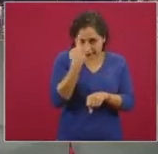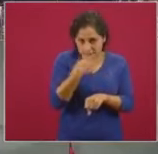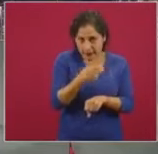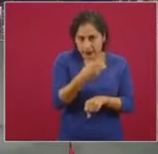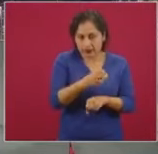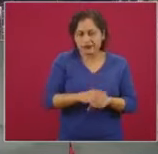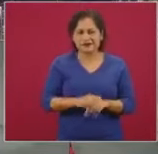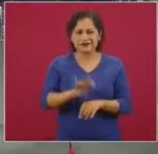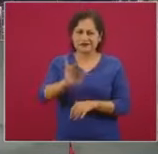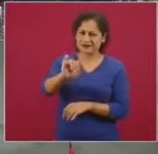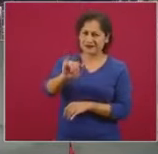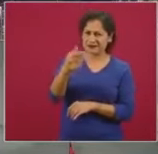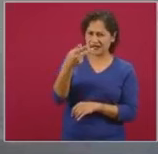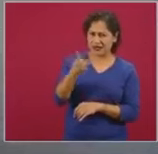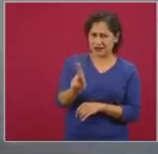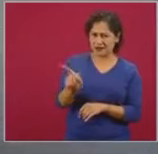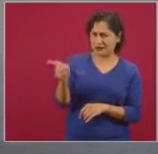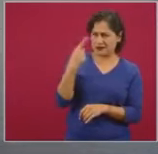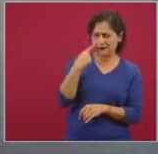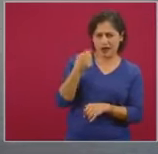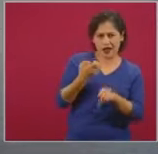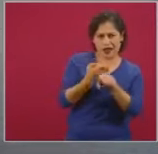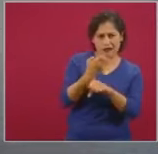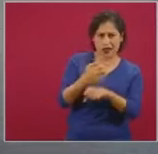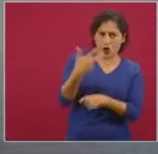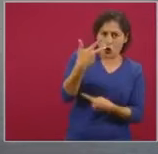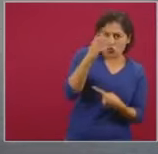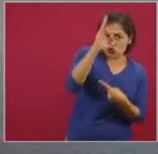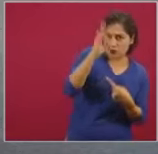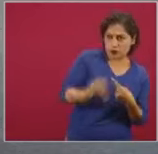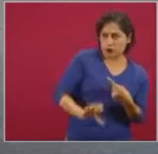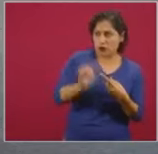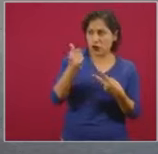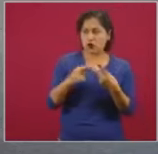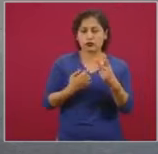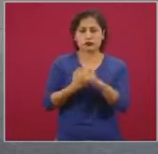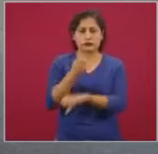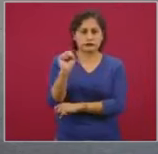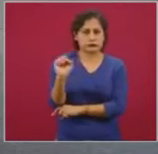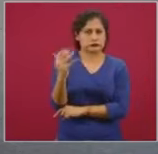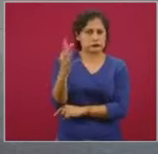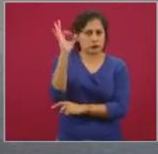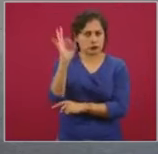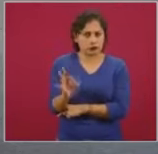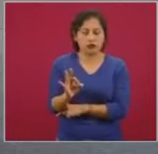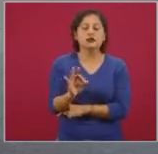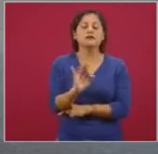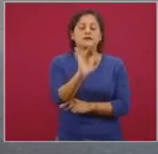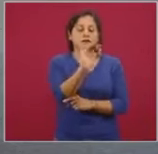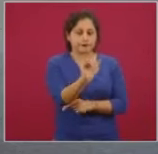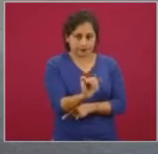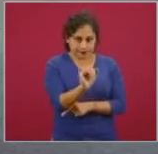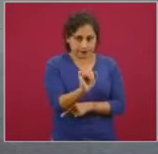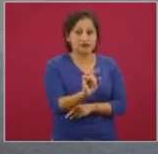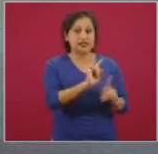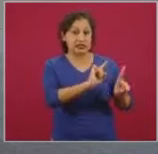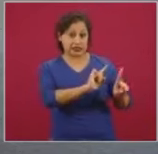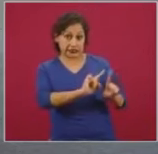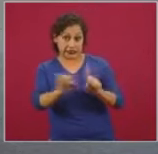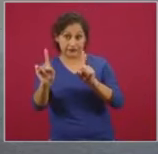hay mucha diferencia, hay estados con 8% y otros con 65%. Sí, por eso. Entonces sí hay mucha diferencia, entonces